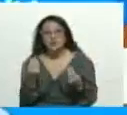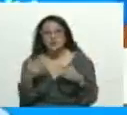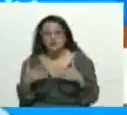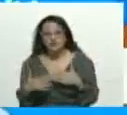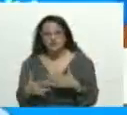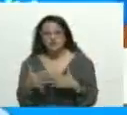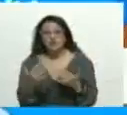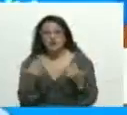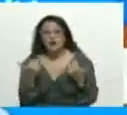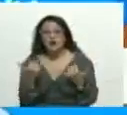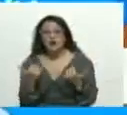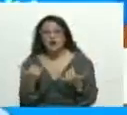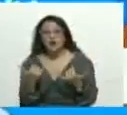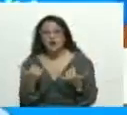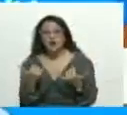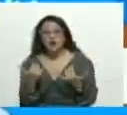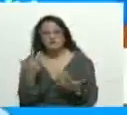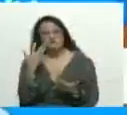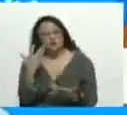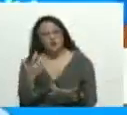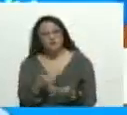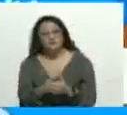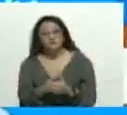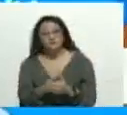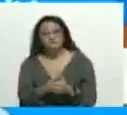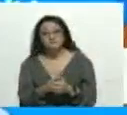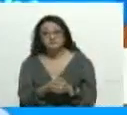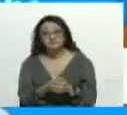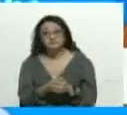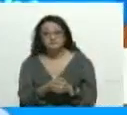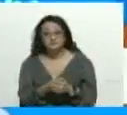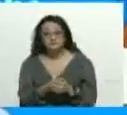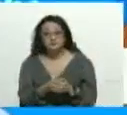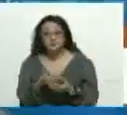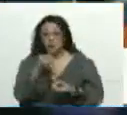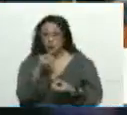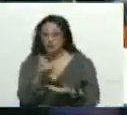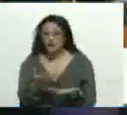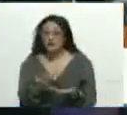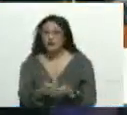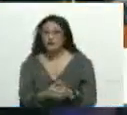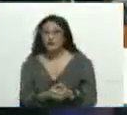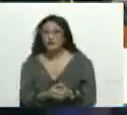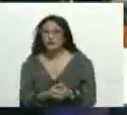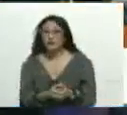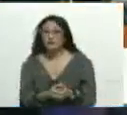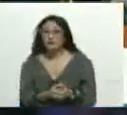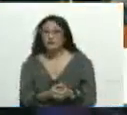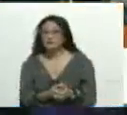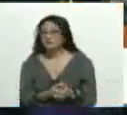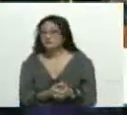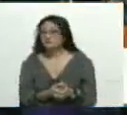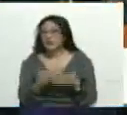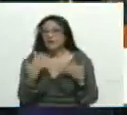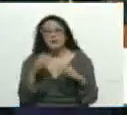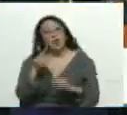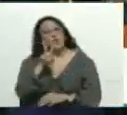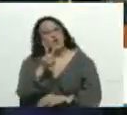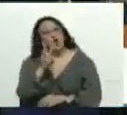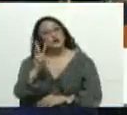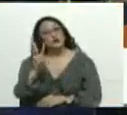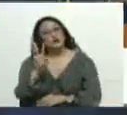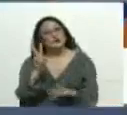diré rindiendo cuentas y Y contando intimidades que al menos en dos